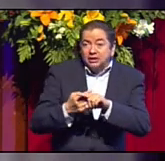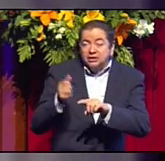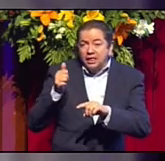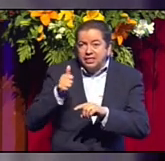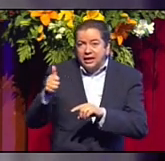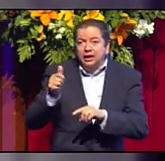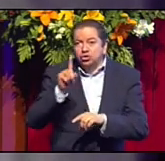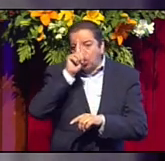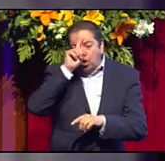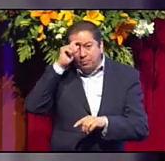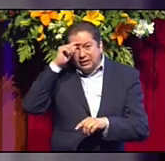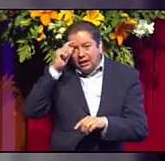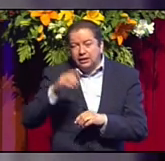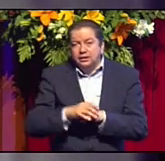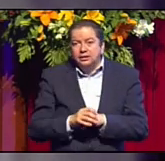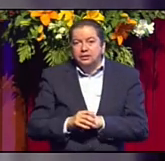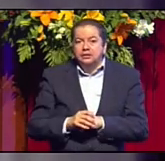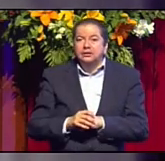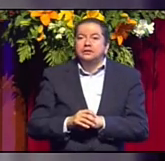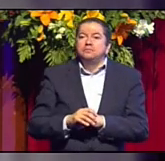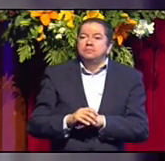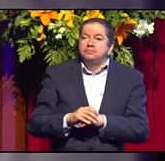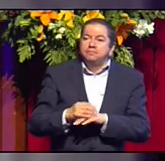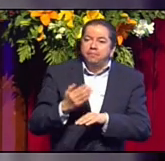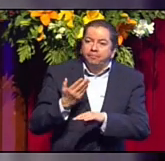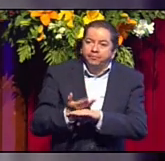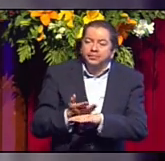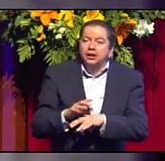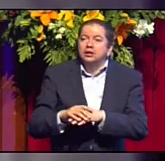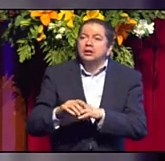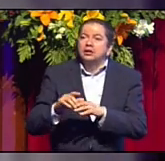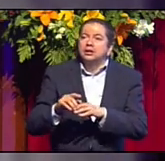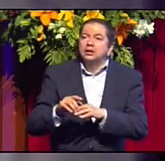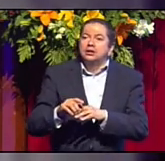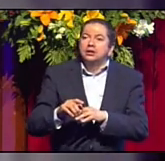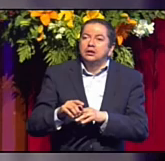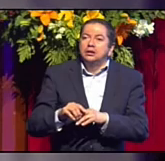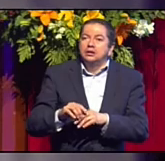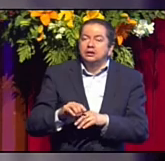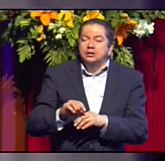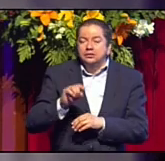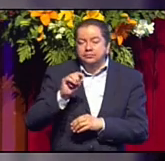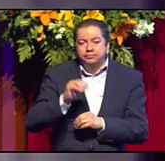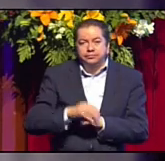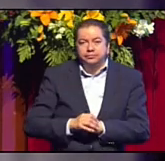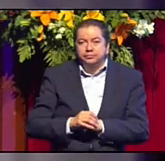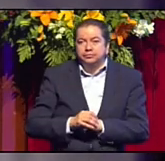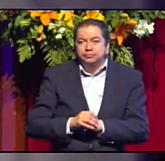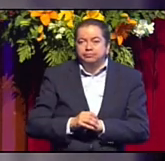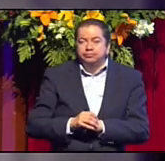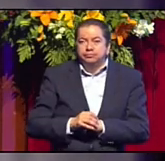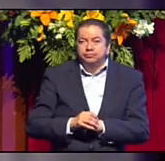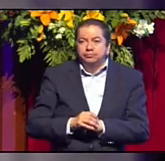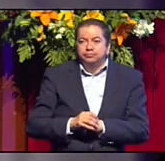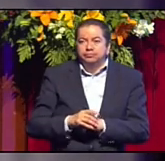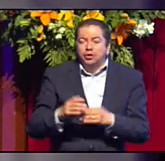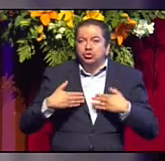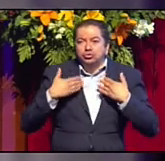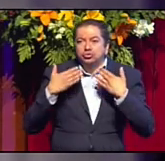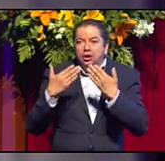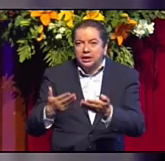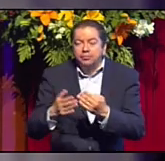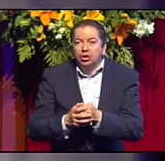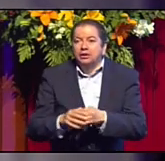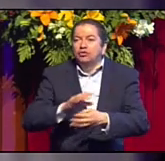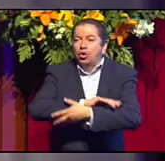hospital. Para quienes lo ignoran, que cada día son menos, el hospital no depende del municipio, pero estamos disponibles. Y sea